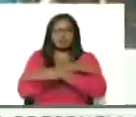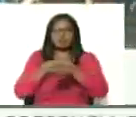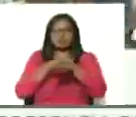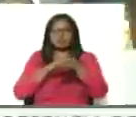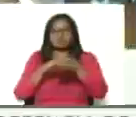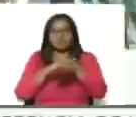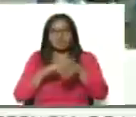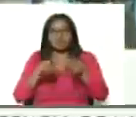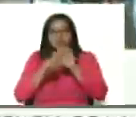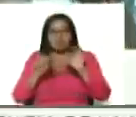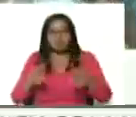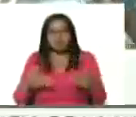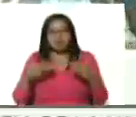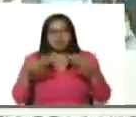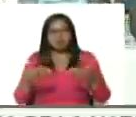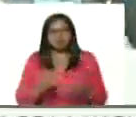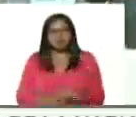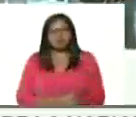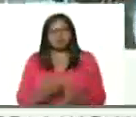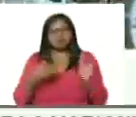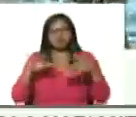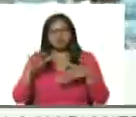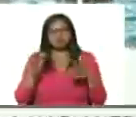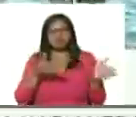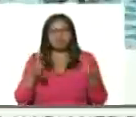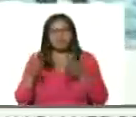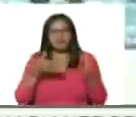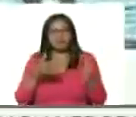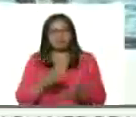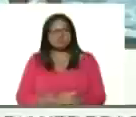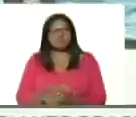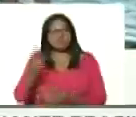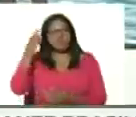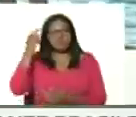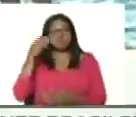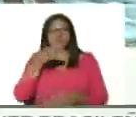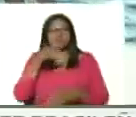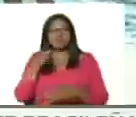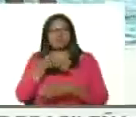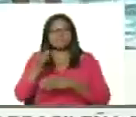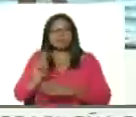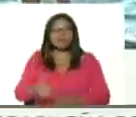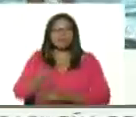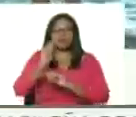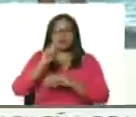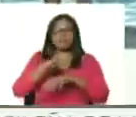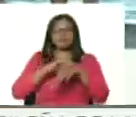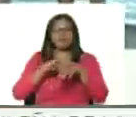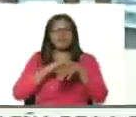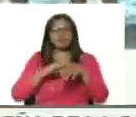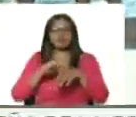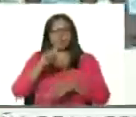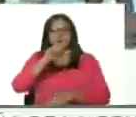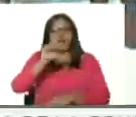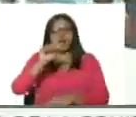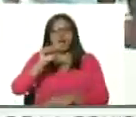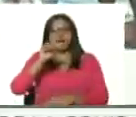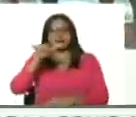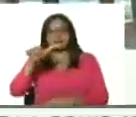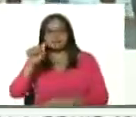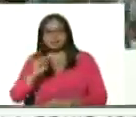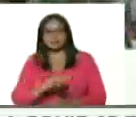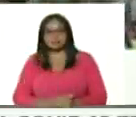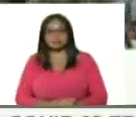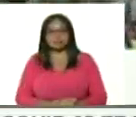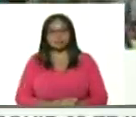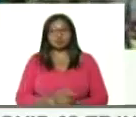que le fue otorgado el 14 de marzo, el Día del Pescador, por nuestro ministro de Pesca, Juan Laya. Quiero invitarlo